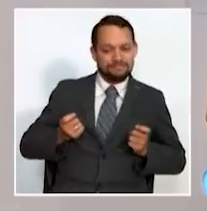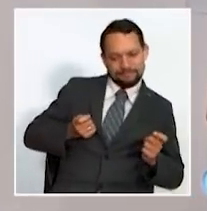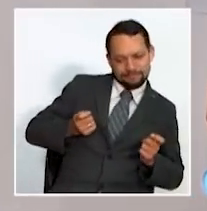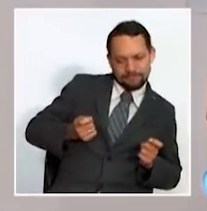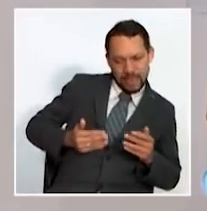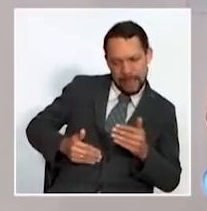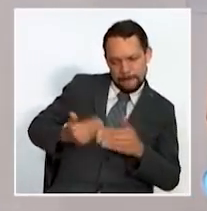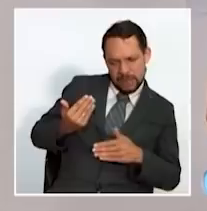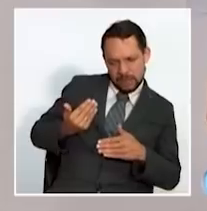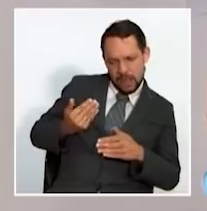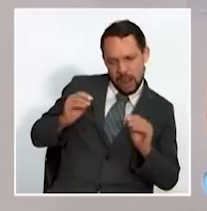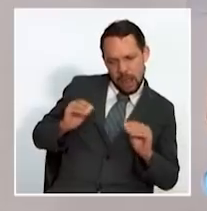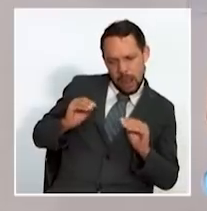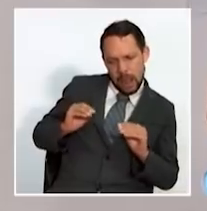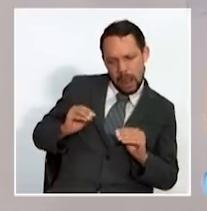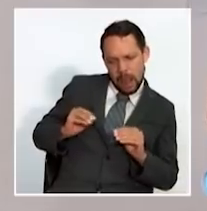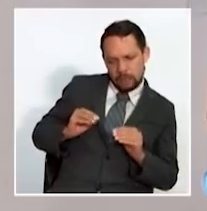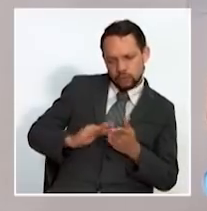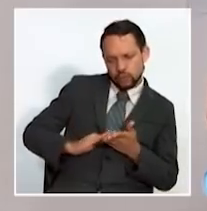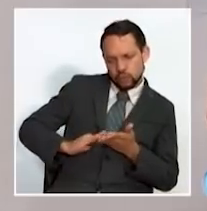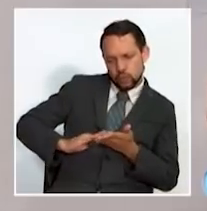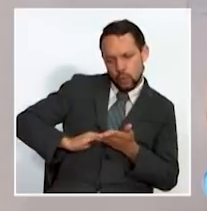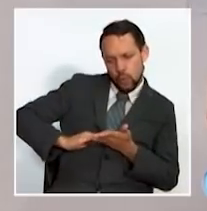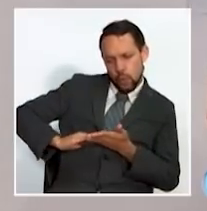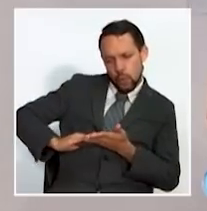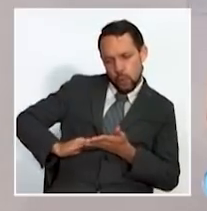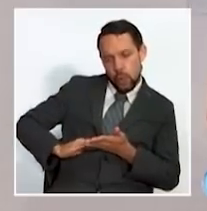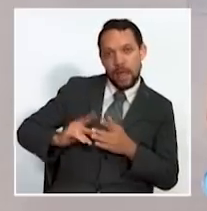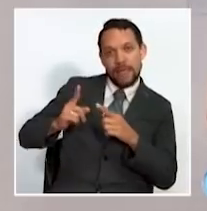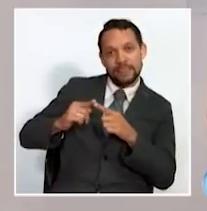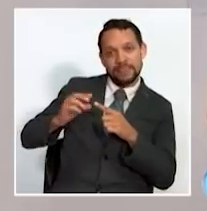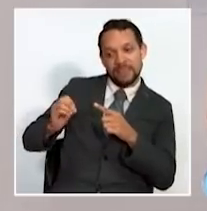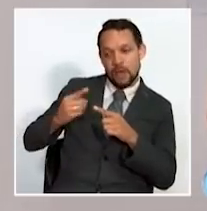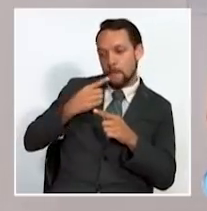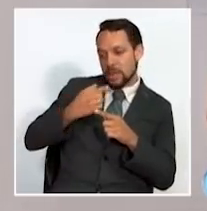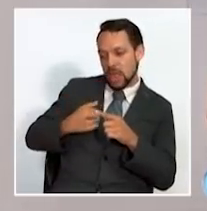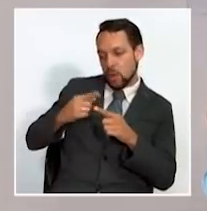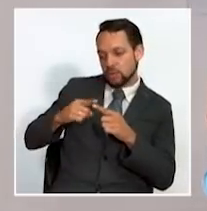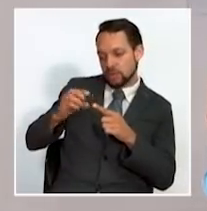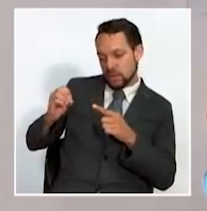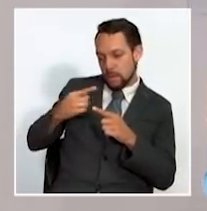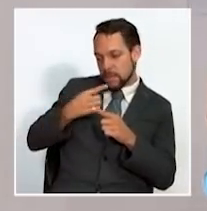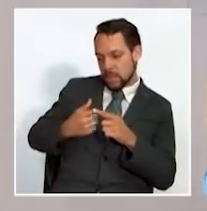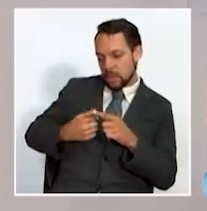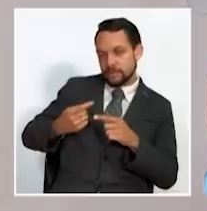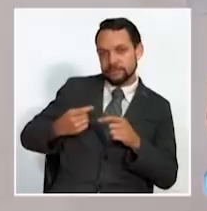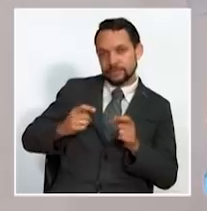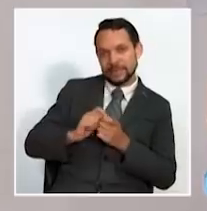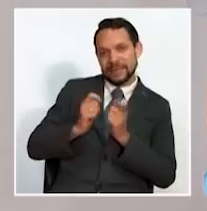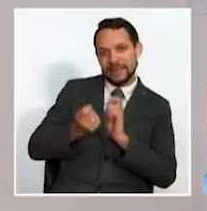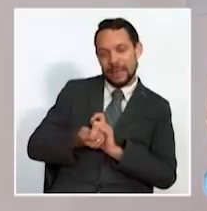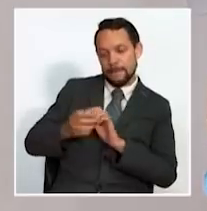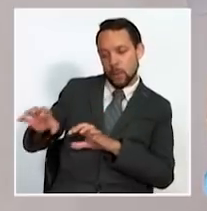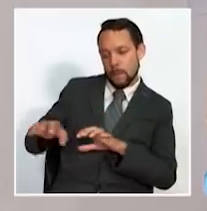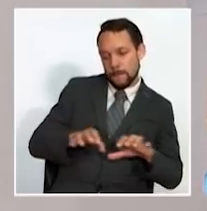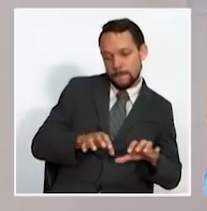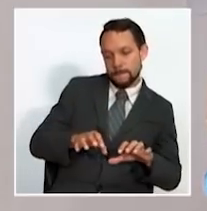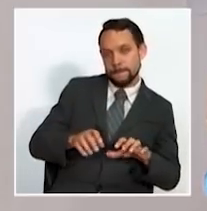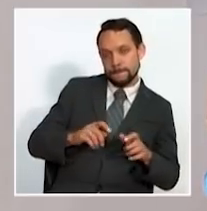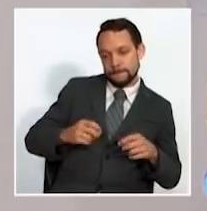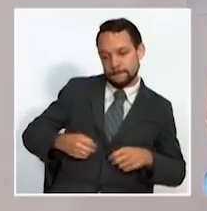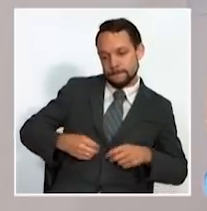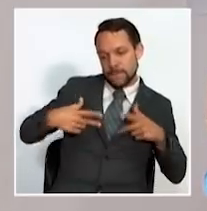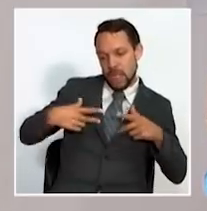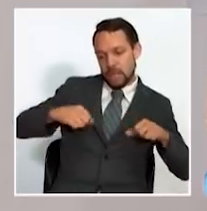entrenar el pulmón para mejorar. Como lo decía mi tío, hay que cambiar hábitos de vida. Y lo decía ahorita la nota que